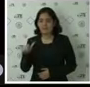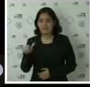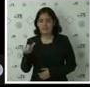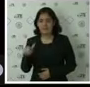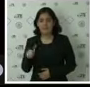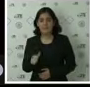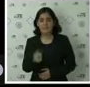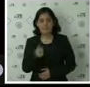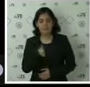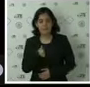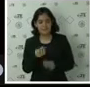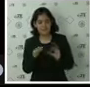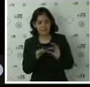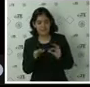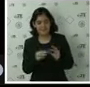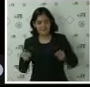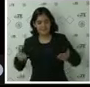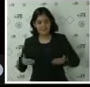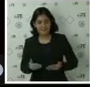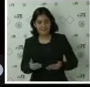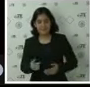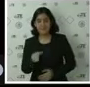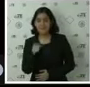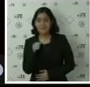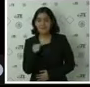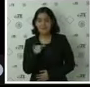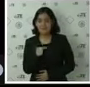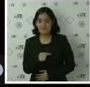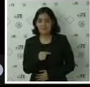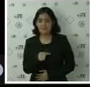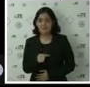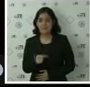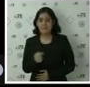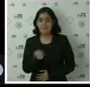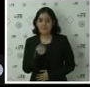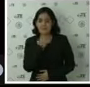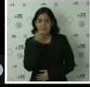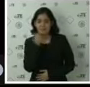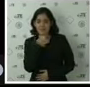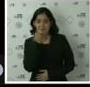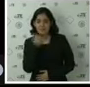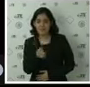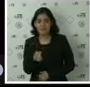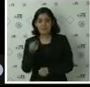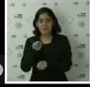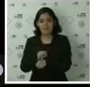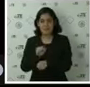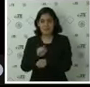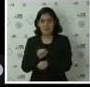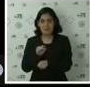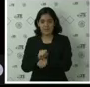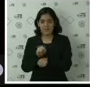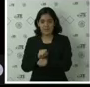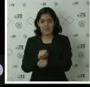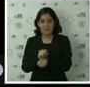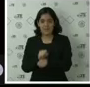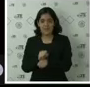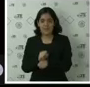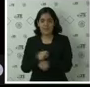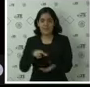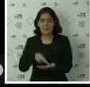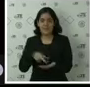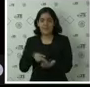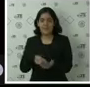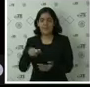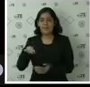tienes inconveniente y me permites. Ella estudia el tercer grado de nivel secundario en la Escuela Técnica 36. Ingeniero